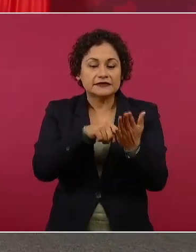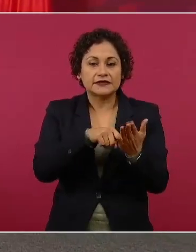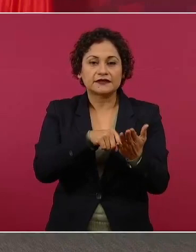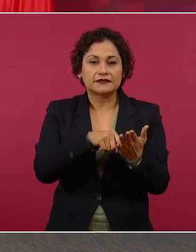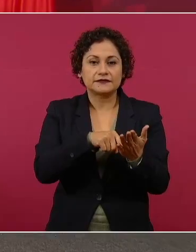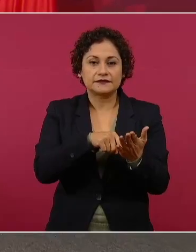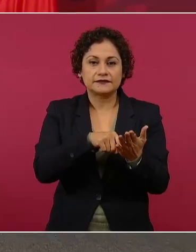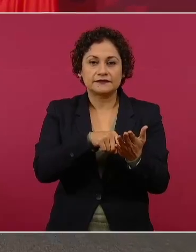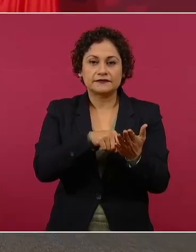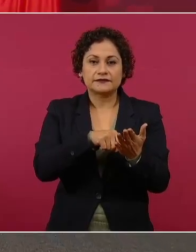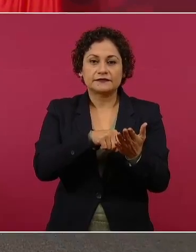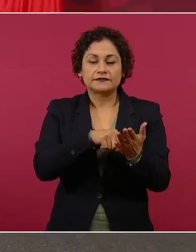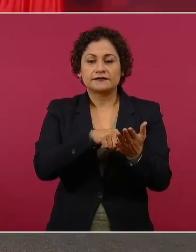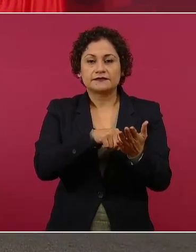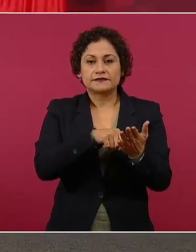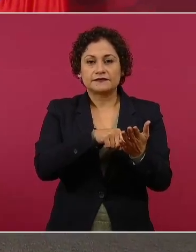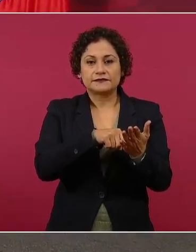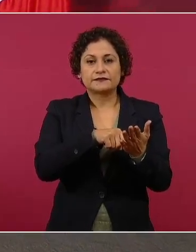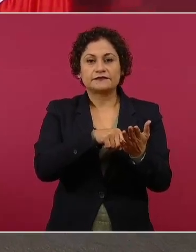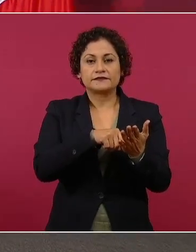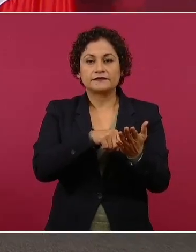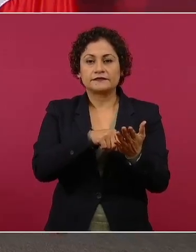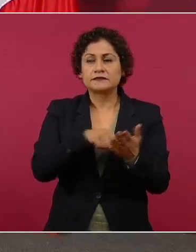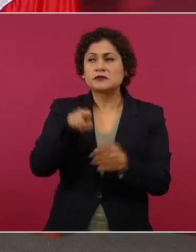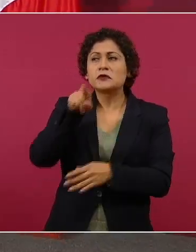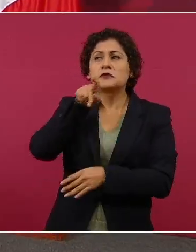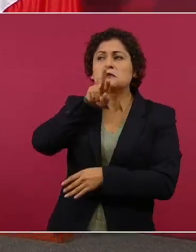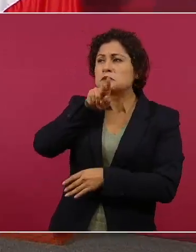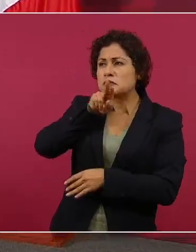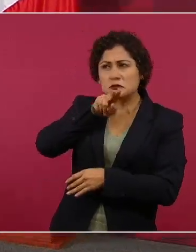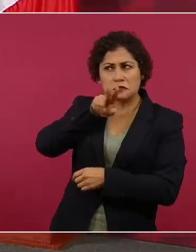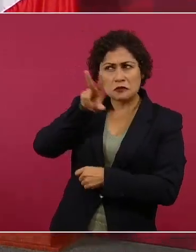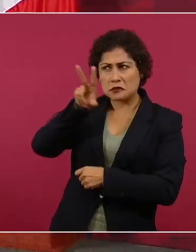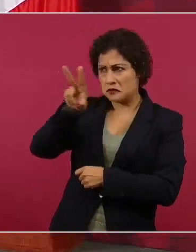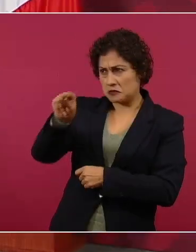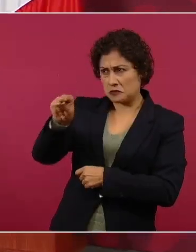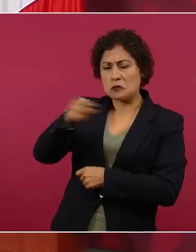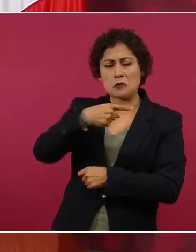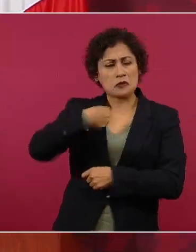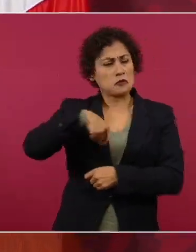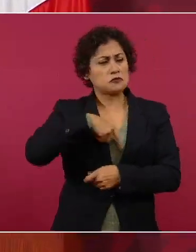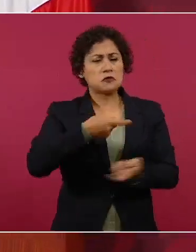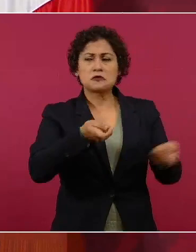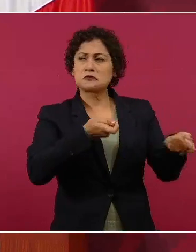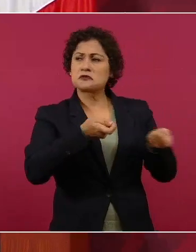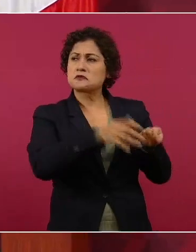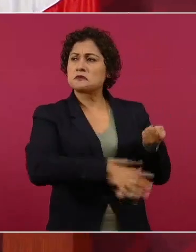no tenga ninguna preocupación, nosotros manejamos la opinión general,